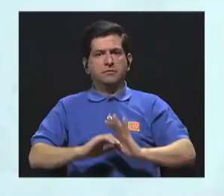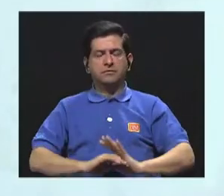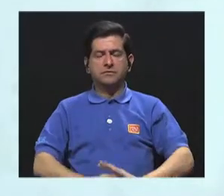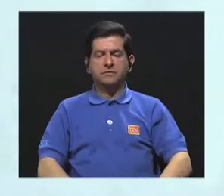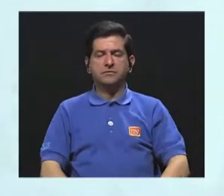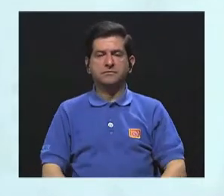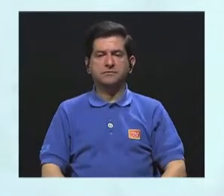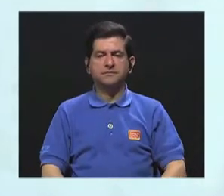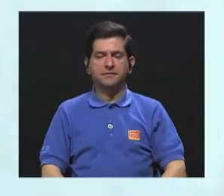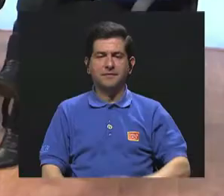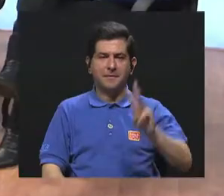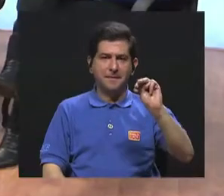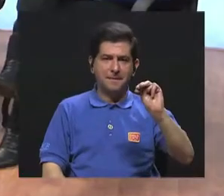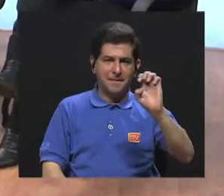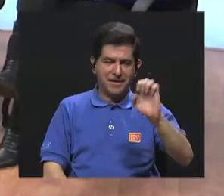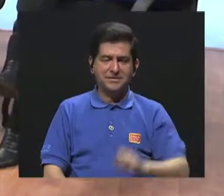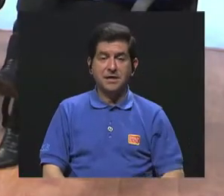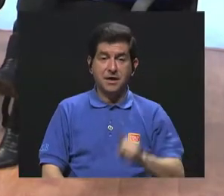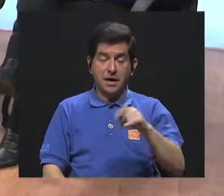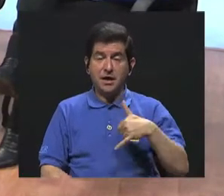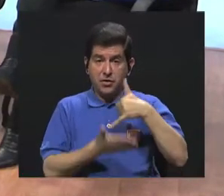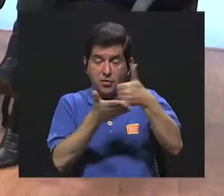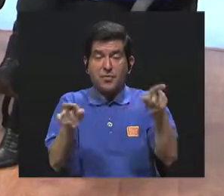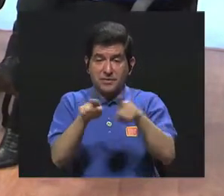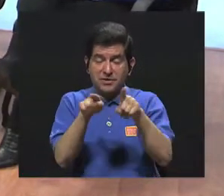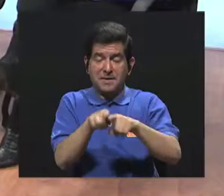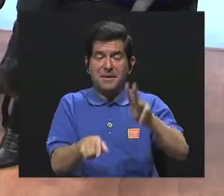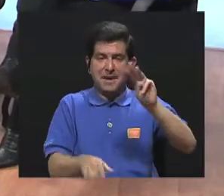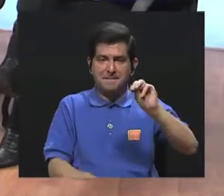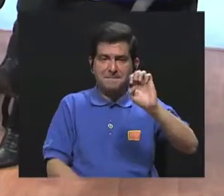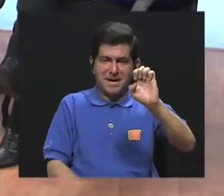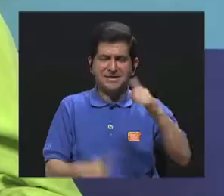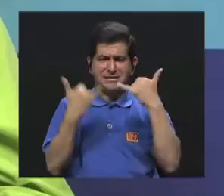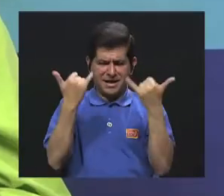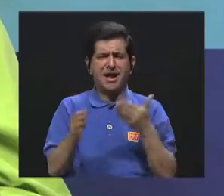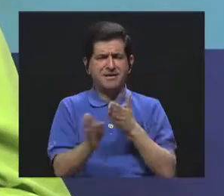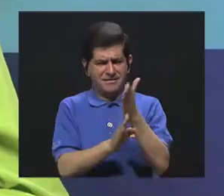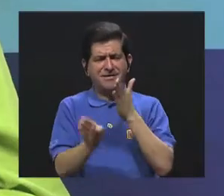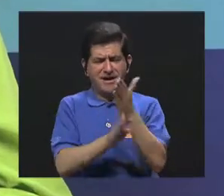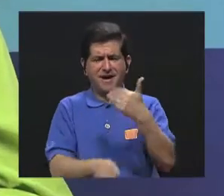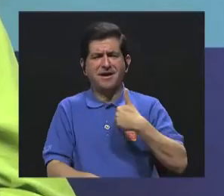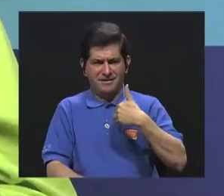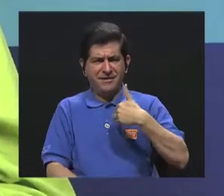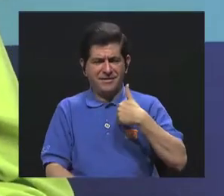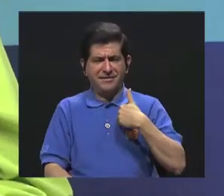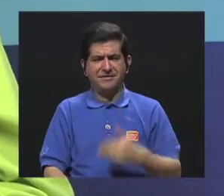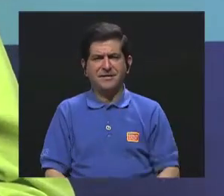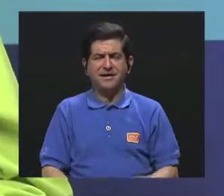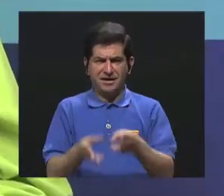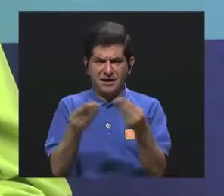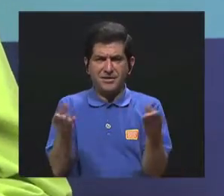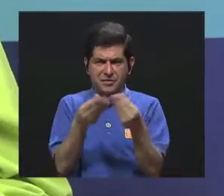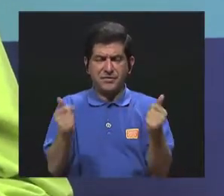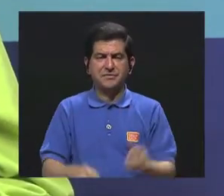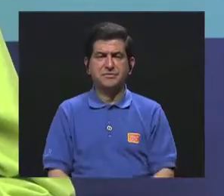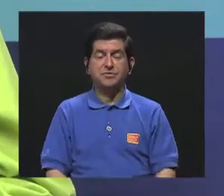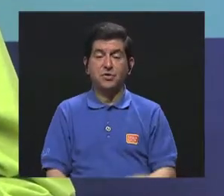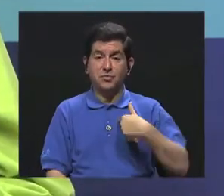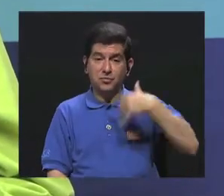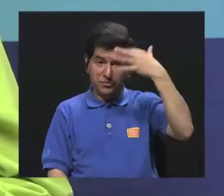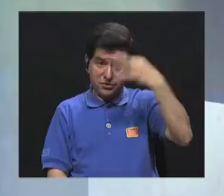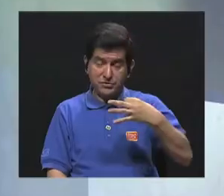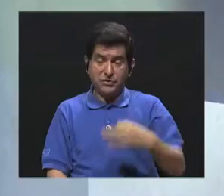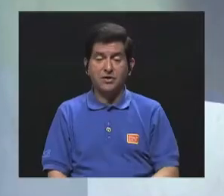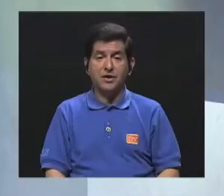Entonces, Marcel. Y un galardón más para Marcela Esquivel, es, que tiene ya una amplia, sí, ya tiene camino en la producción. Pues a mí me parece que el